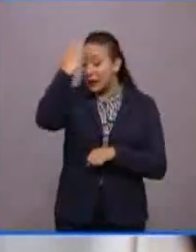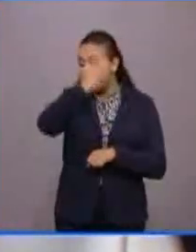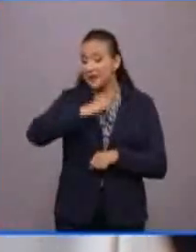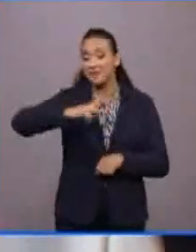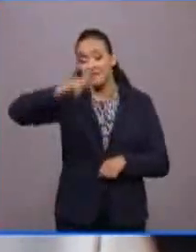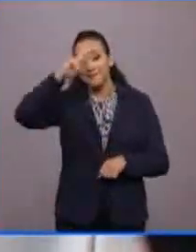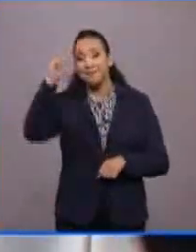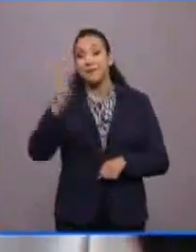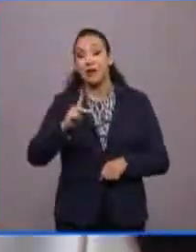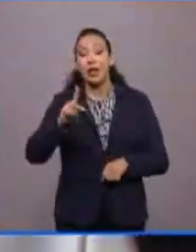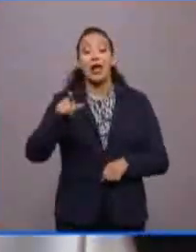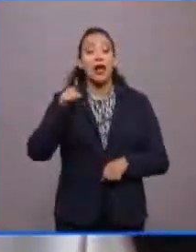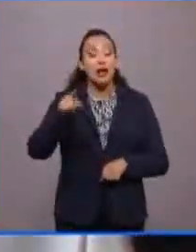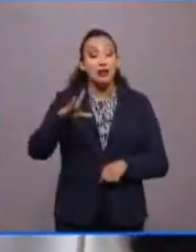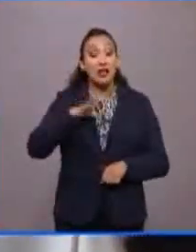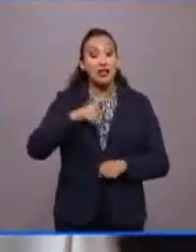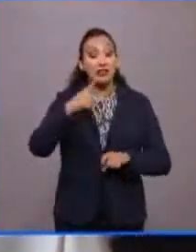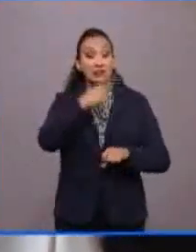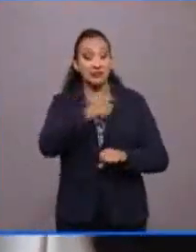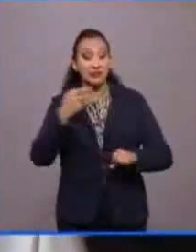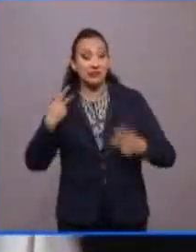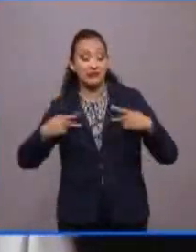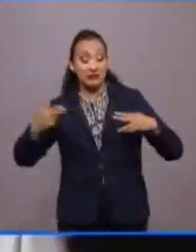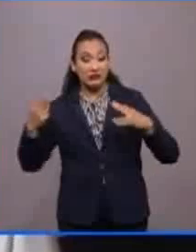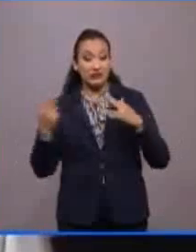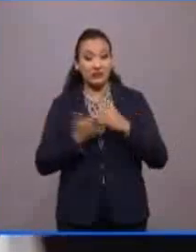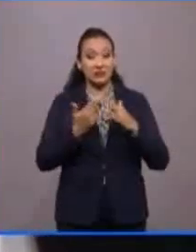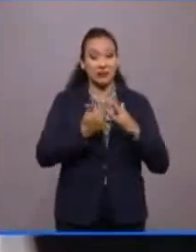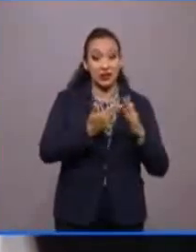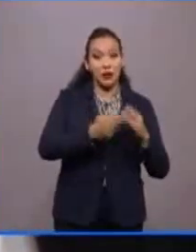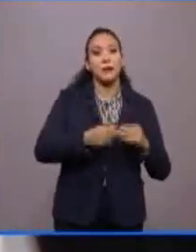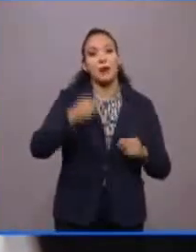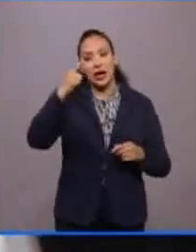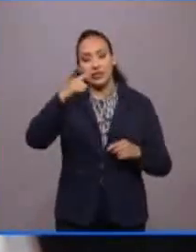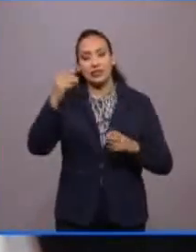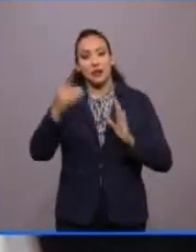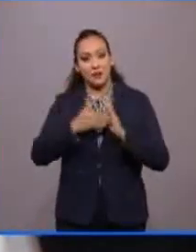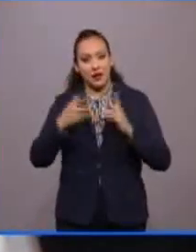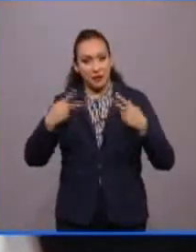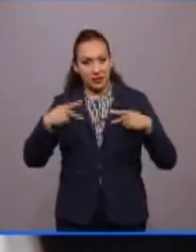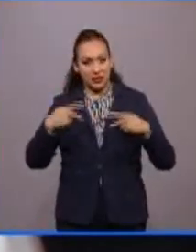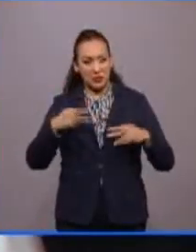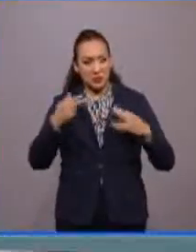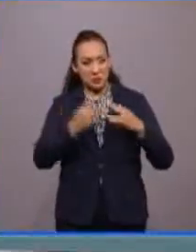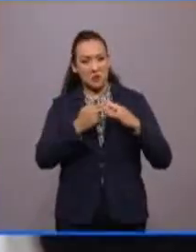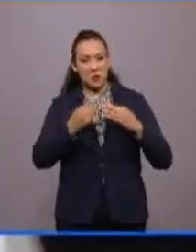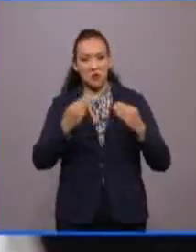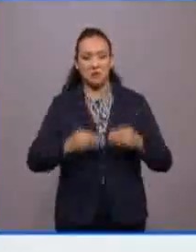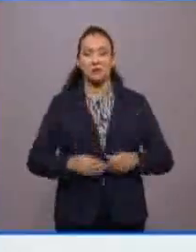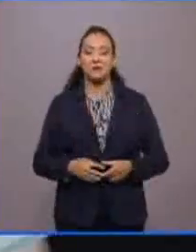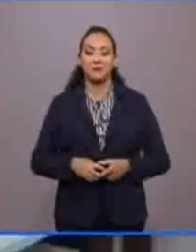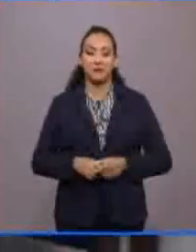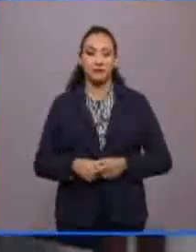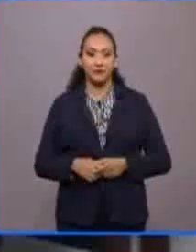hay una tasa de más de 100 homicidios por cada 100,000 habitantes. Escuchemos.